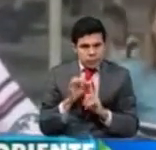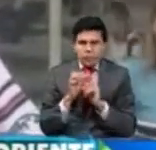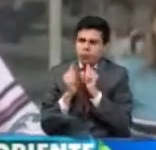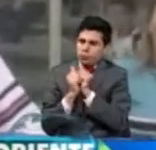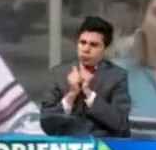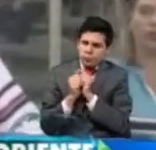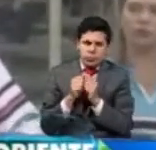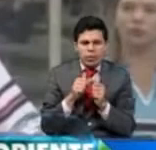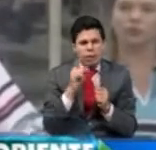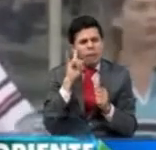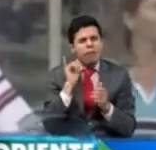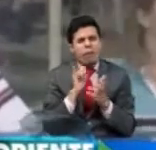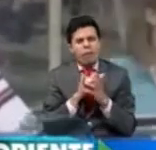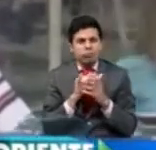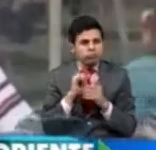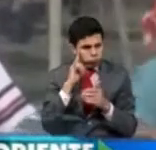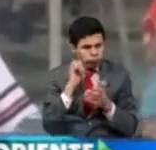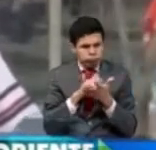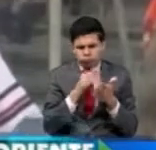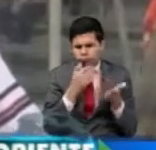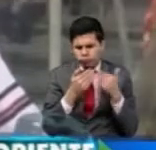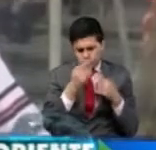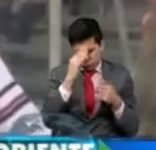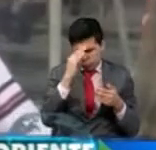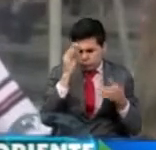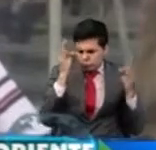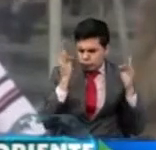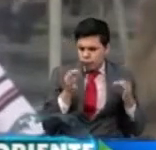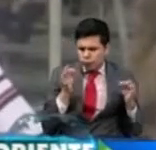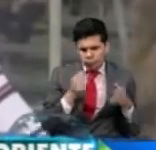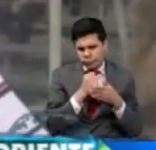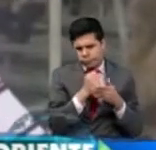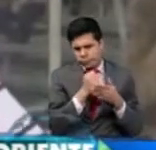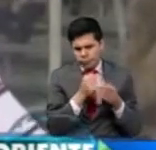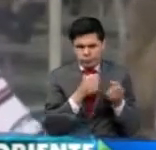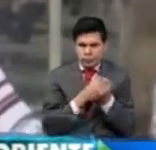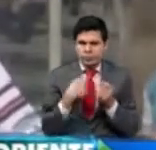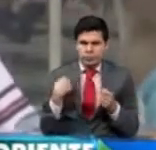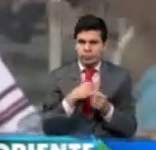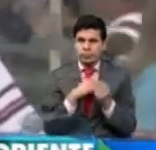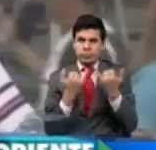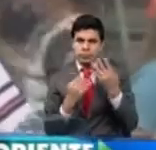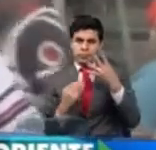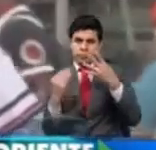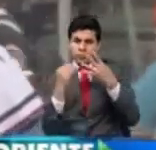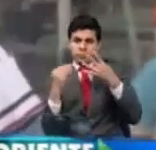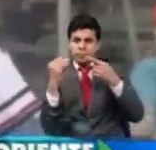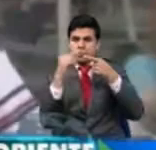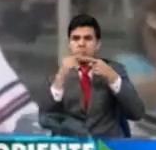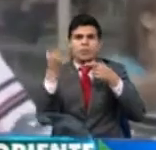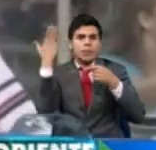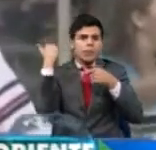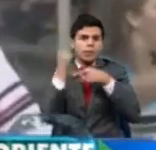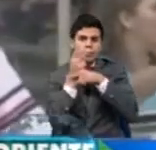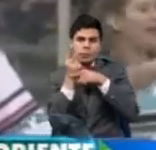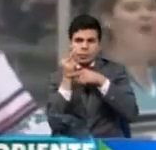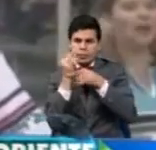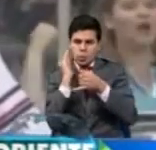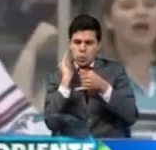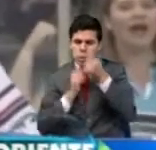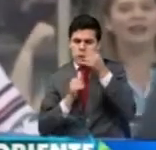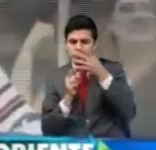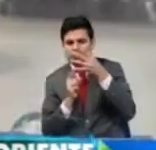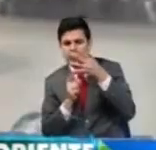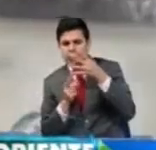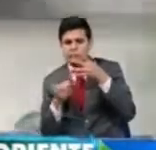cree en este proyecto que ya estaban los resultados ya nos montamos de primero después de estar hace dos semanas de últimos